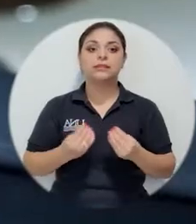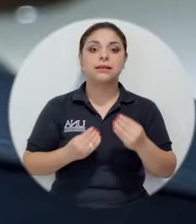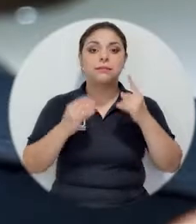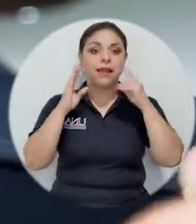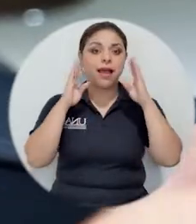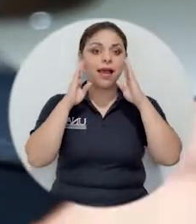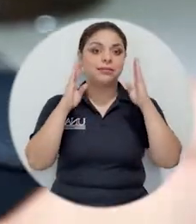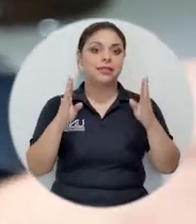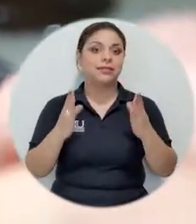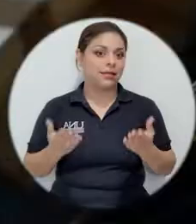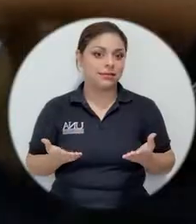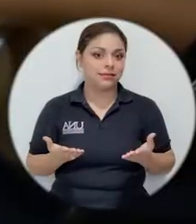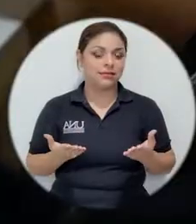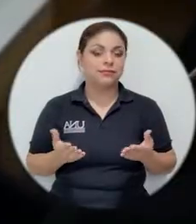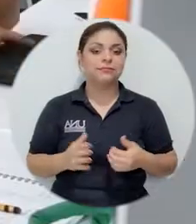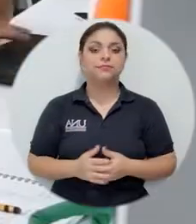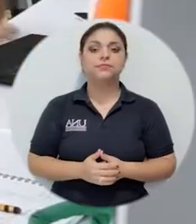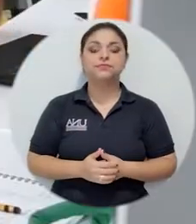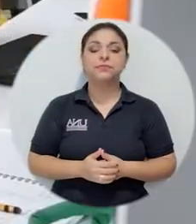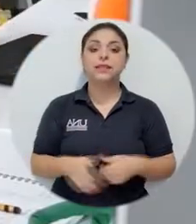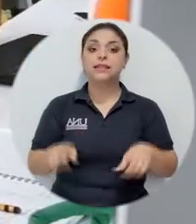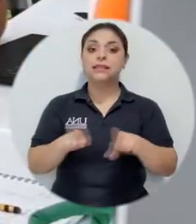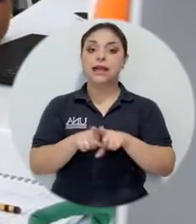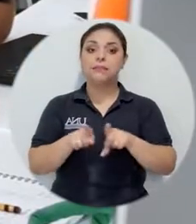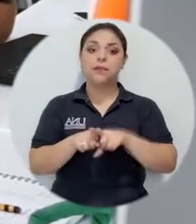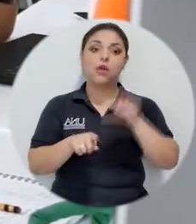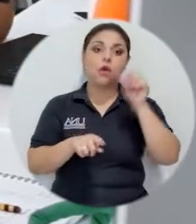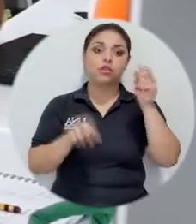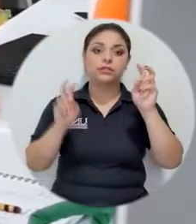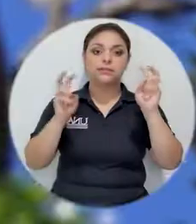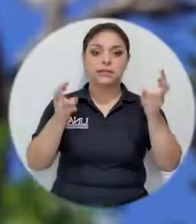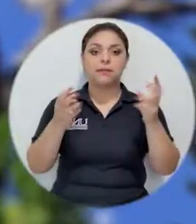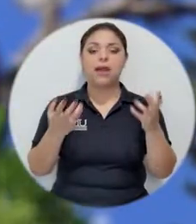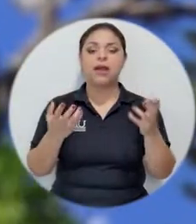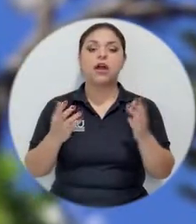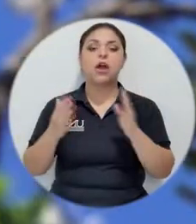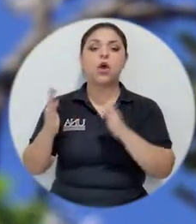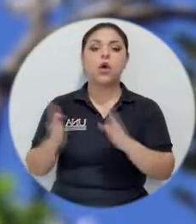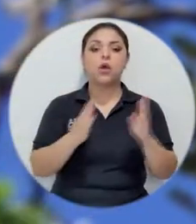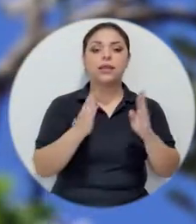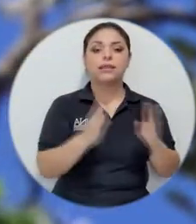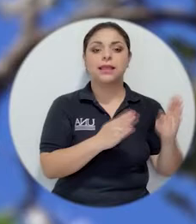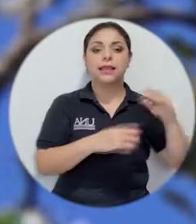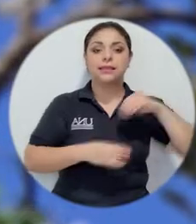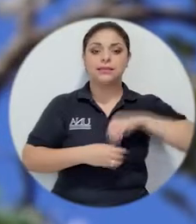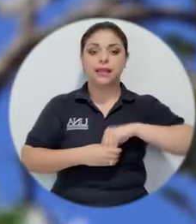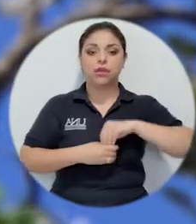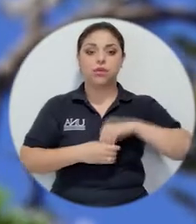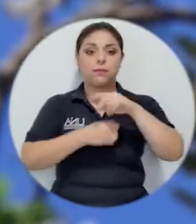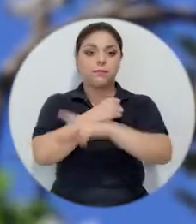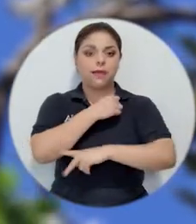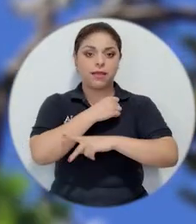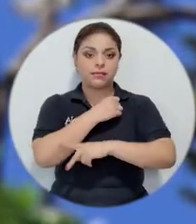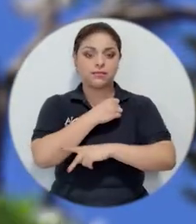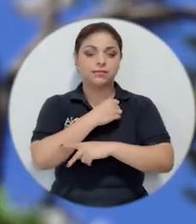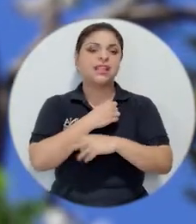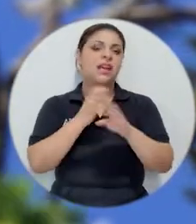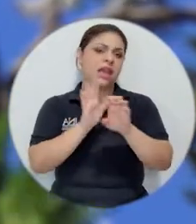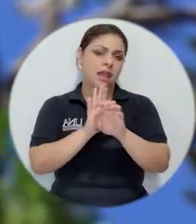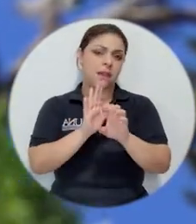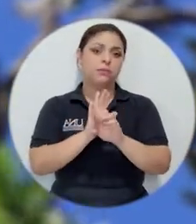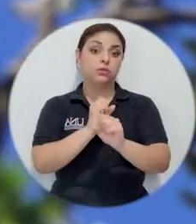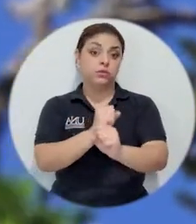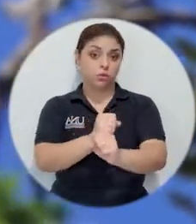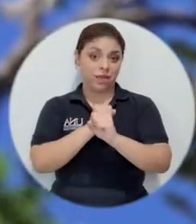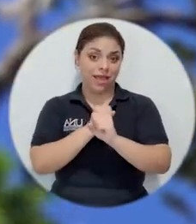hacer para poder atenderlo? Y el otro tema me parece a mí que tiene que ver con el orden interno del país. Por ejemplo, en temas de